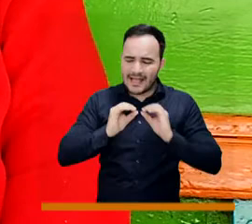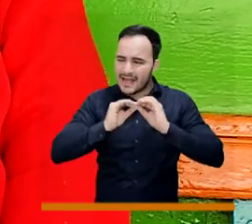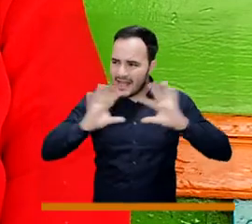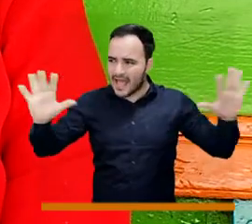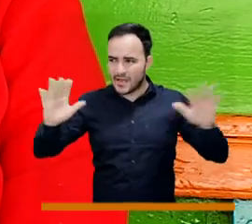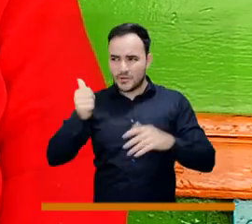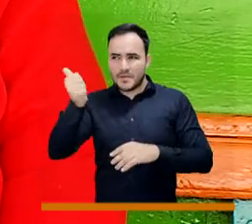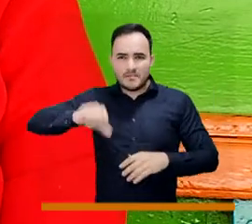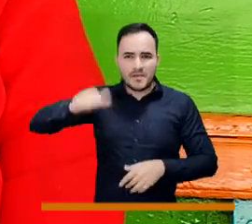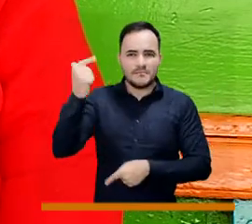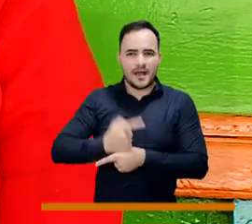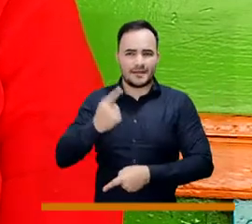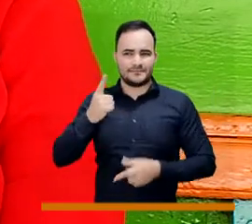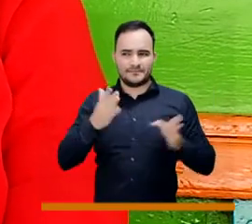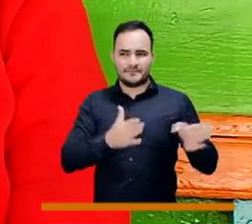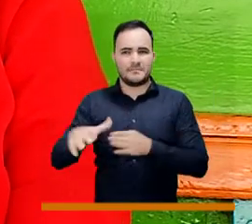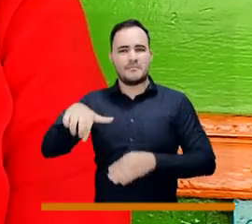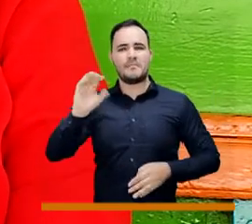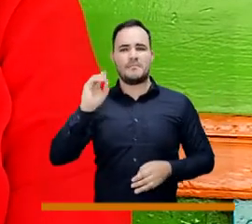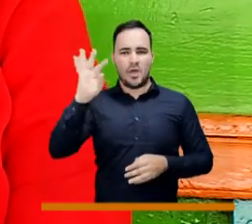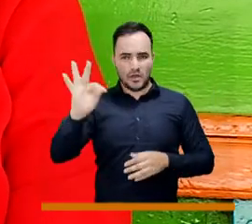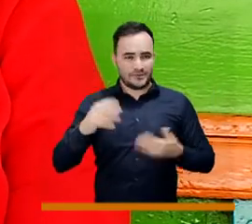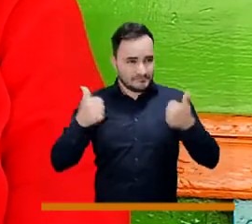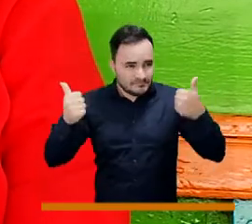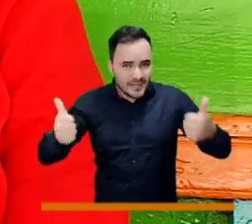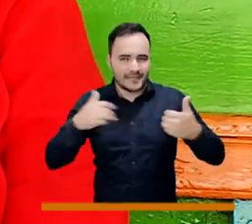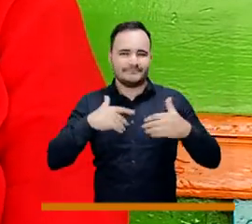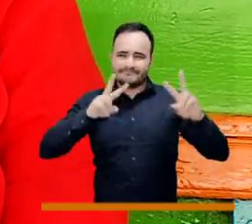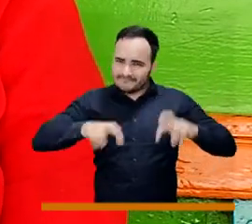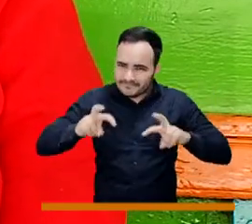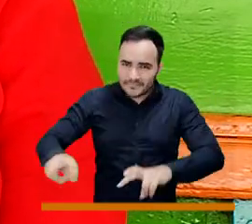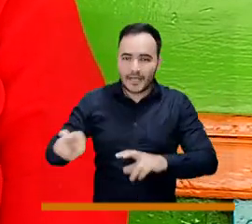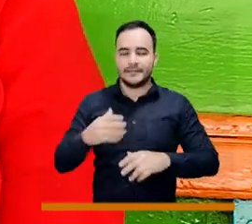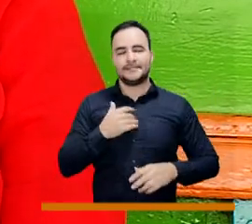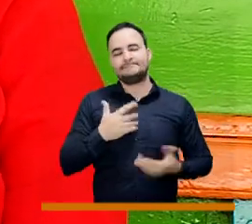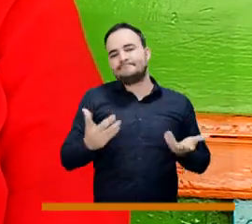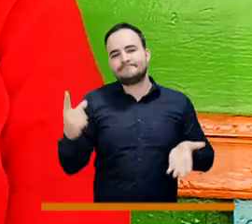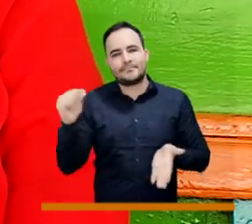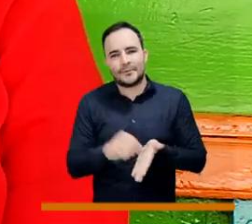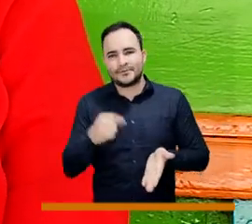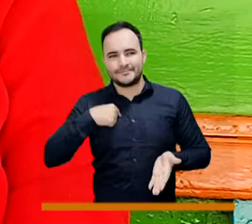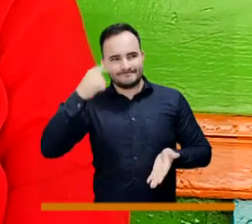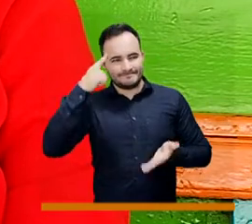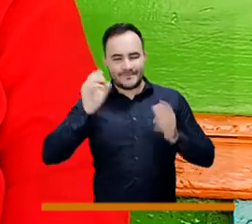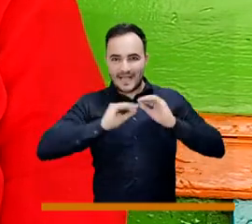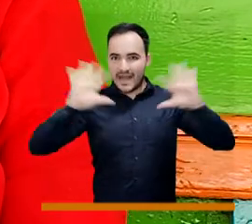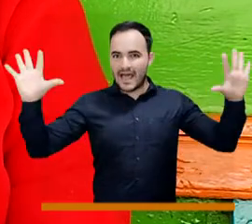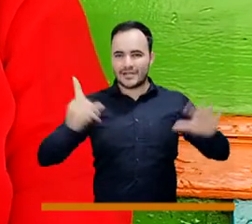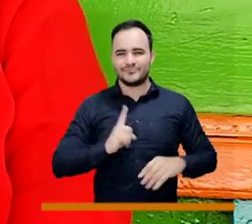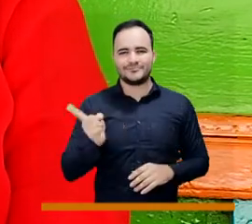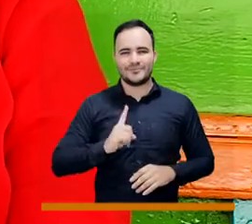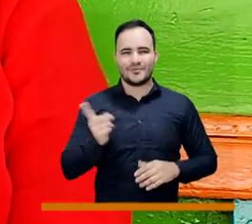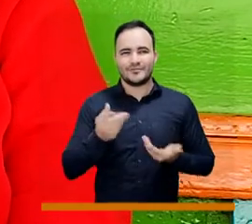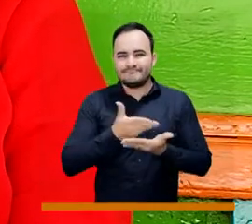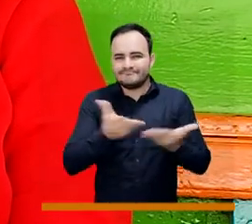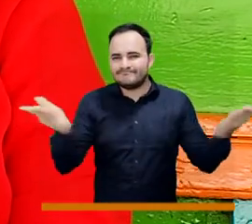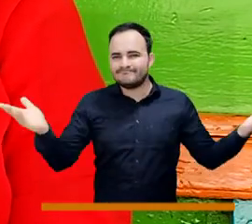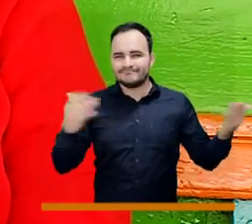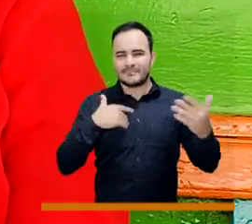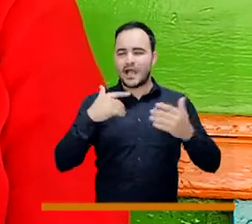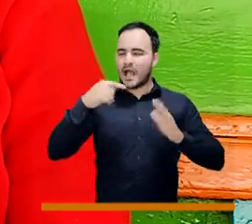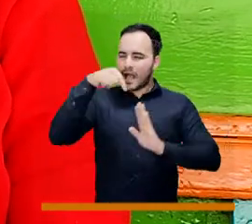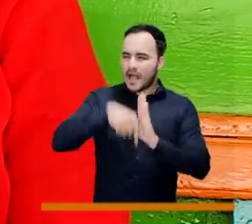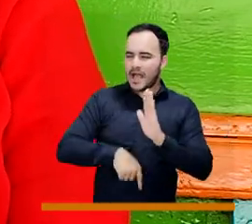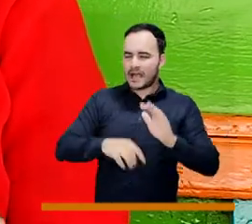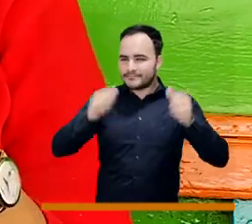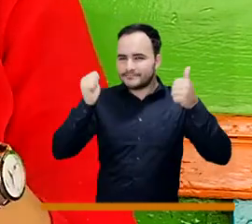cada corregimiento, porque como no sabemos las densidades, estamos planeando sin una información básica, sin un estudio a